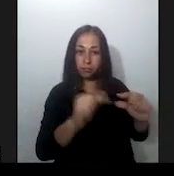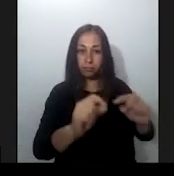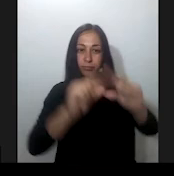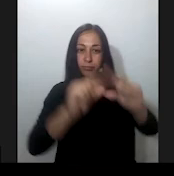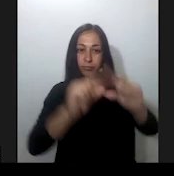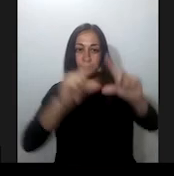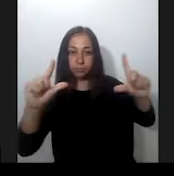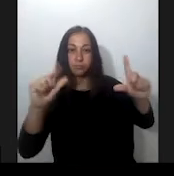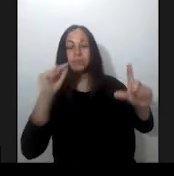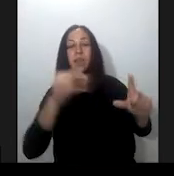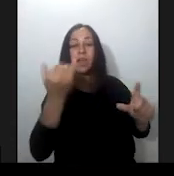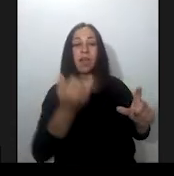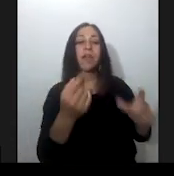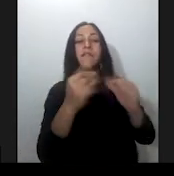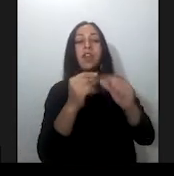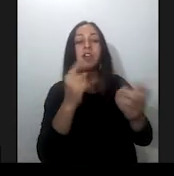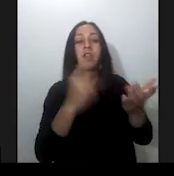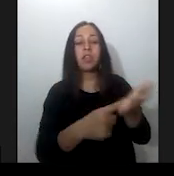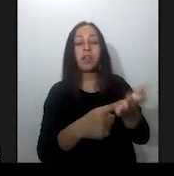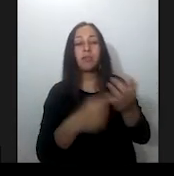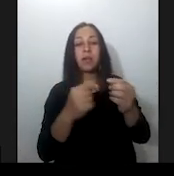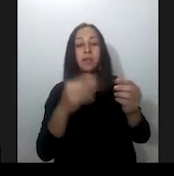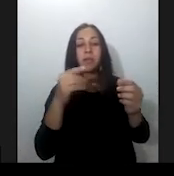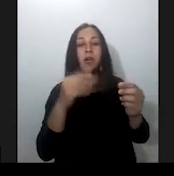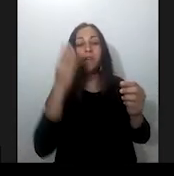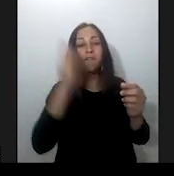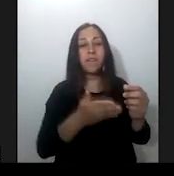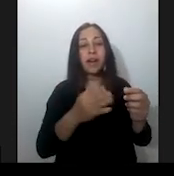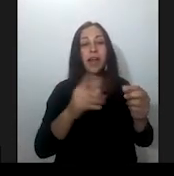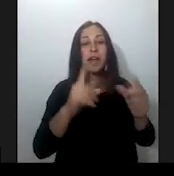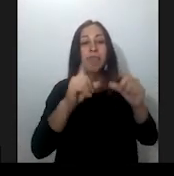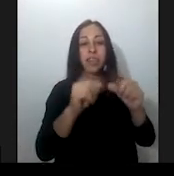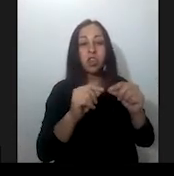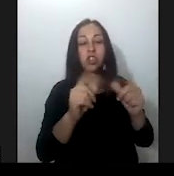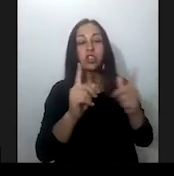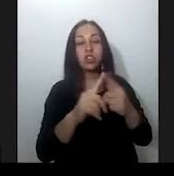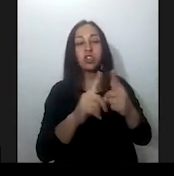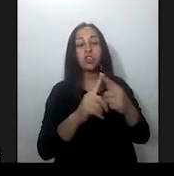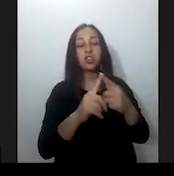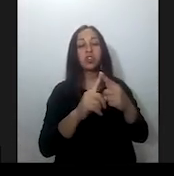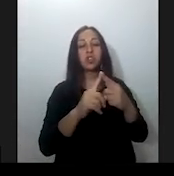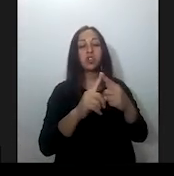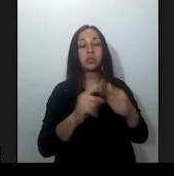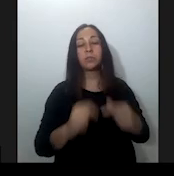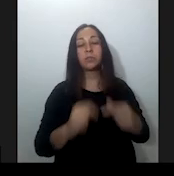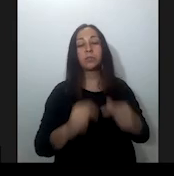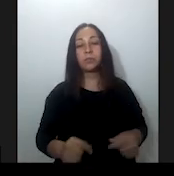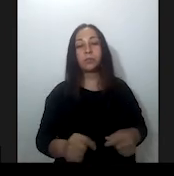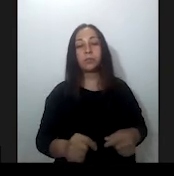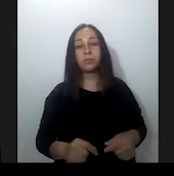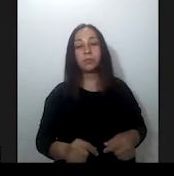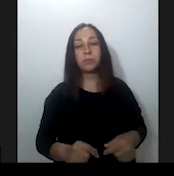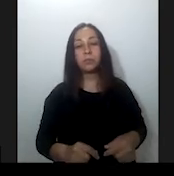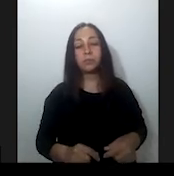¿no? Existen ya valores predeterminados, como barras de datos. Yo le podría definir un valor